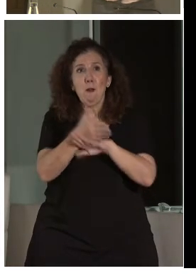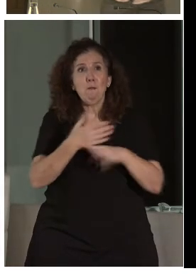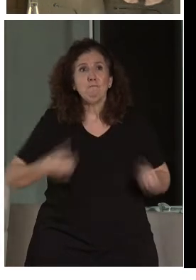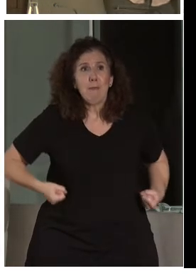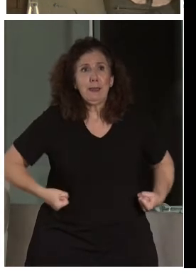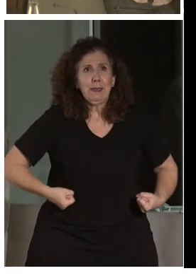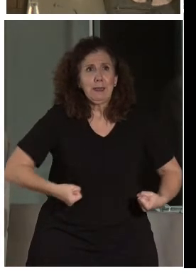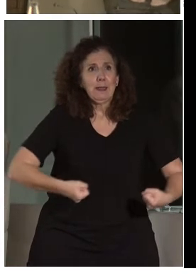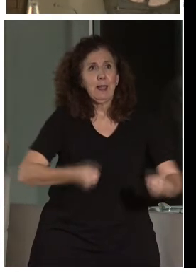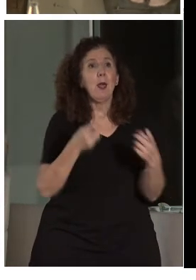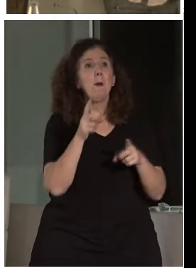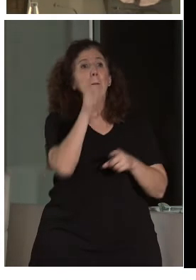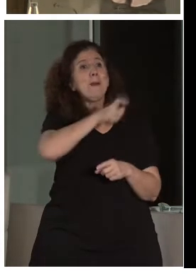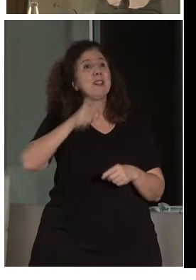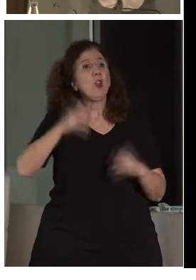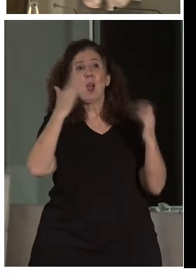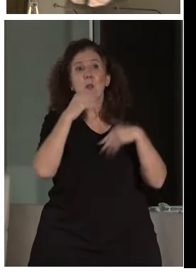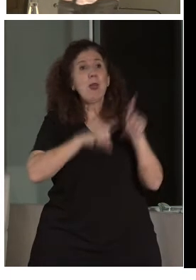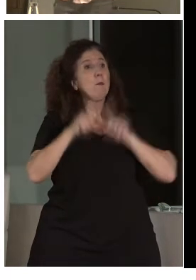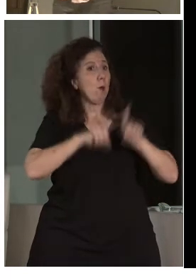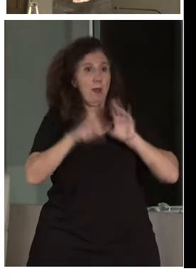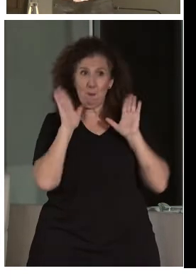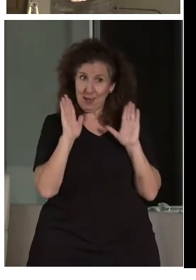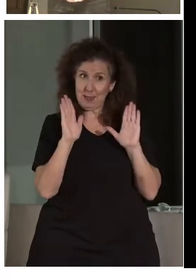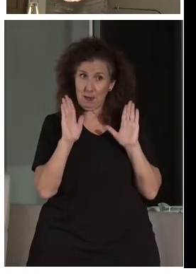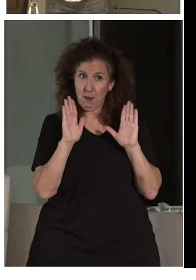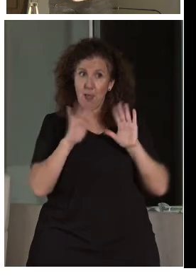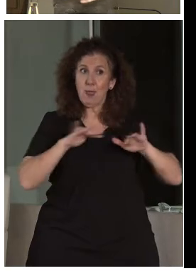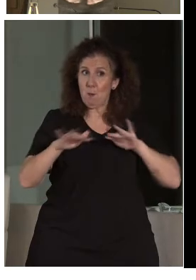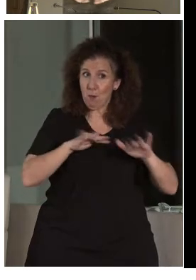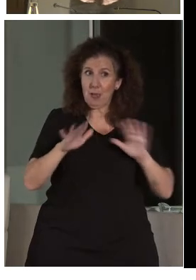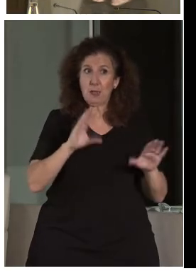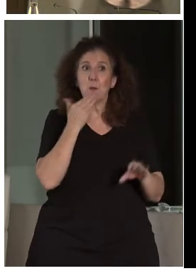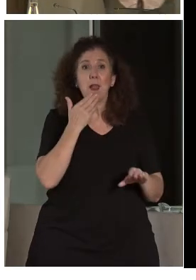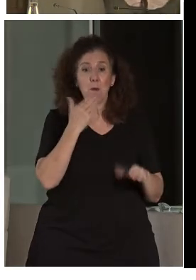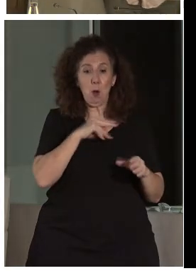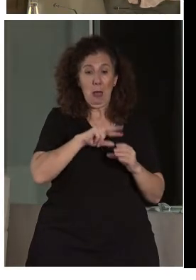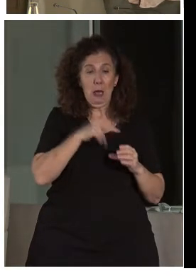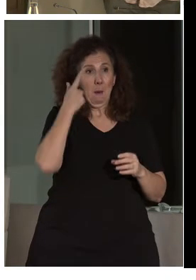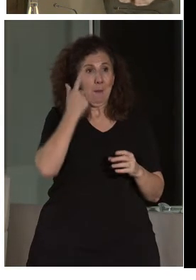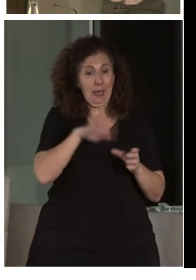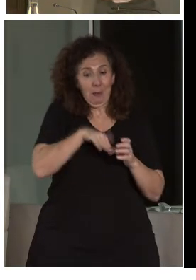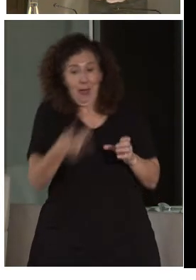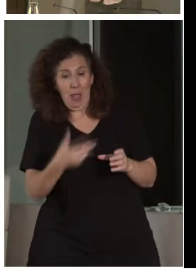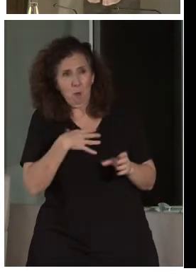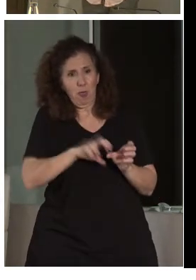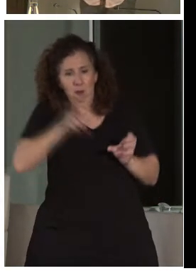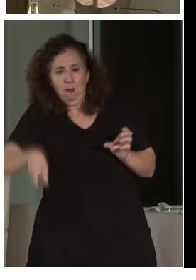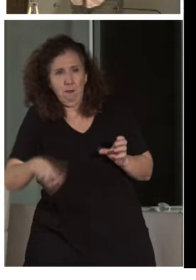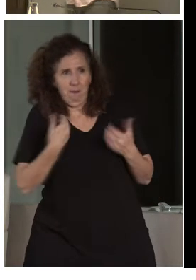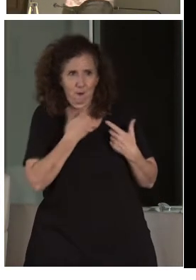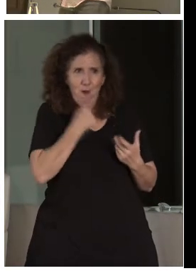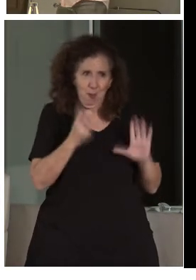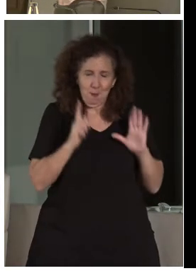con gente que no tiene problemas de movilidad. O sea, con gente que si se ve que se va a caer, pues se puede botar de la silla a lo mejor para no